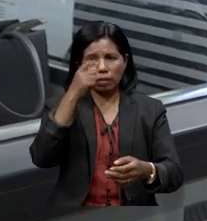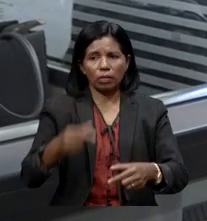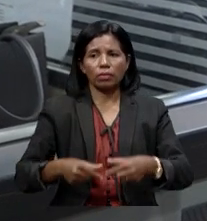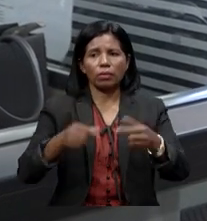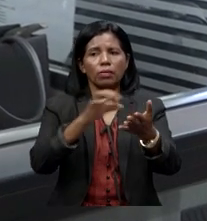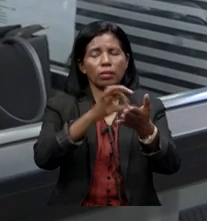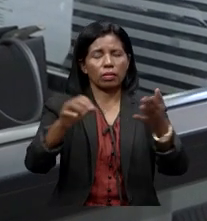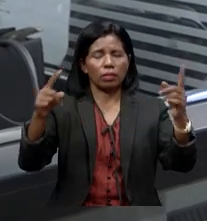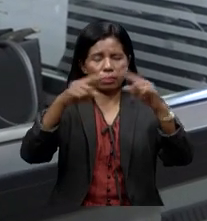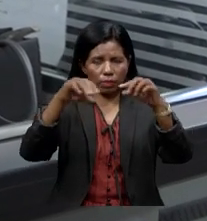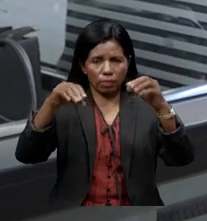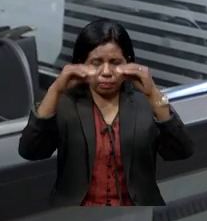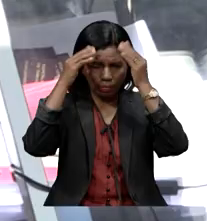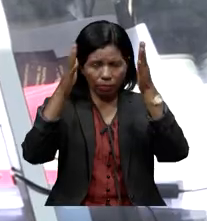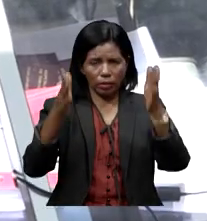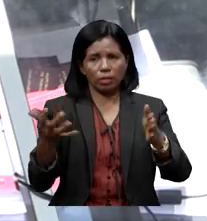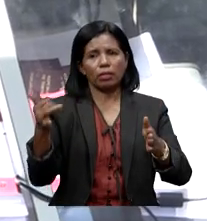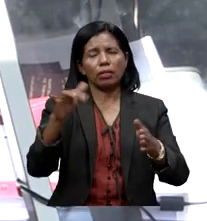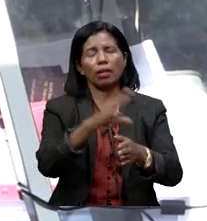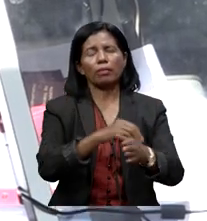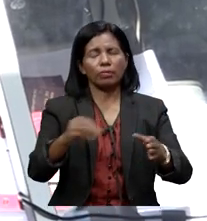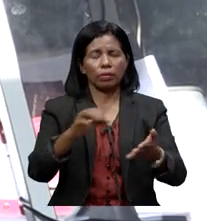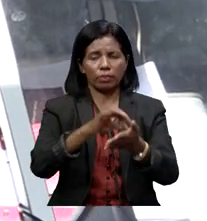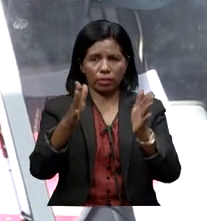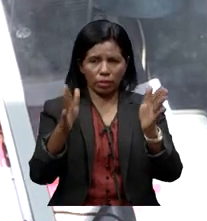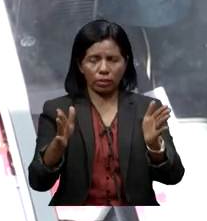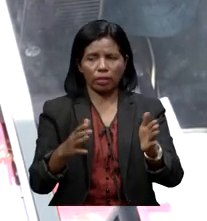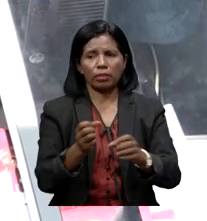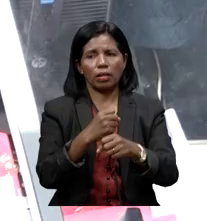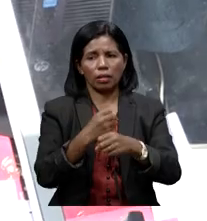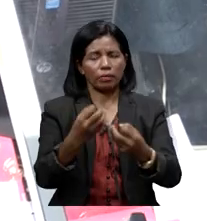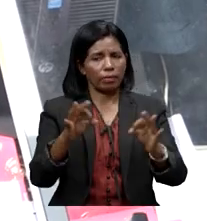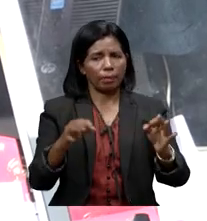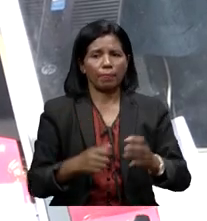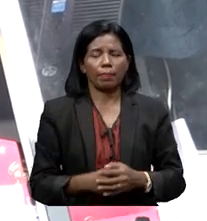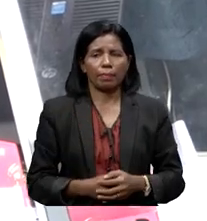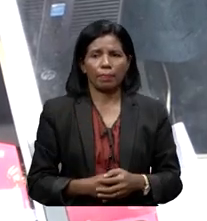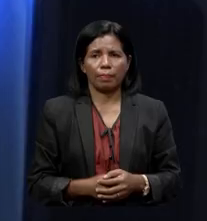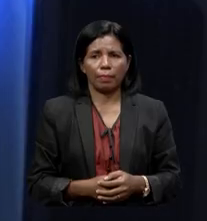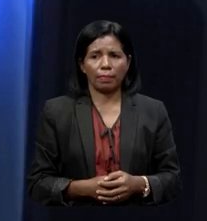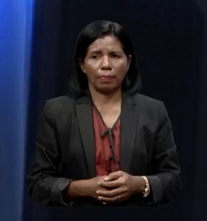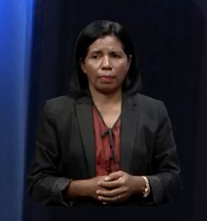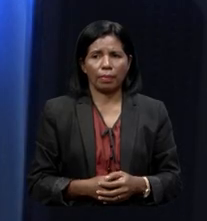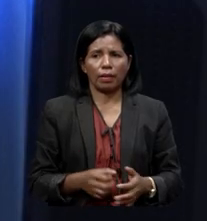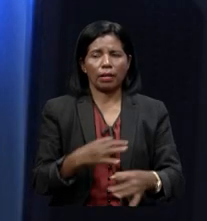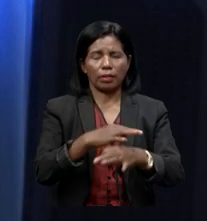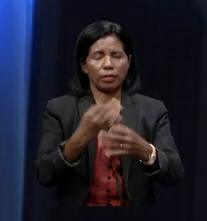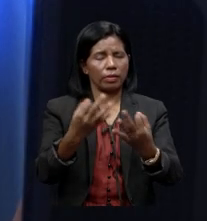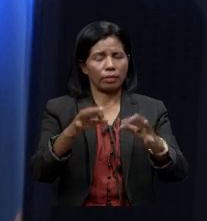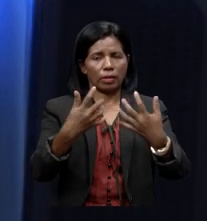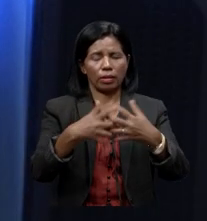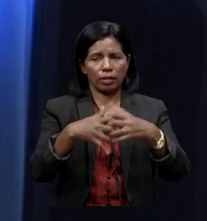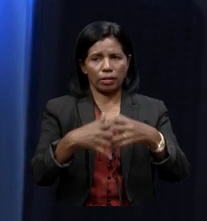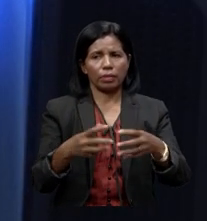formasau uluk ba funcionario sira, atu hatene hala operasau. Instalasau hotuana. Instalasau máquina rona, hotuana, y taona